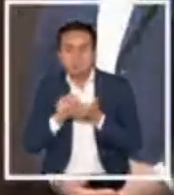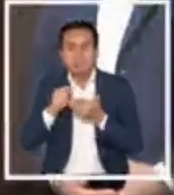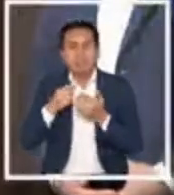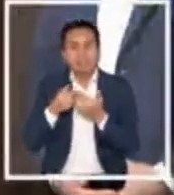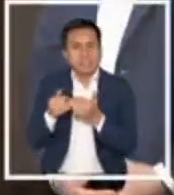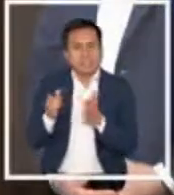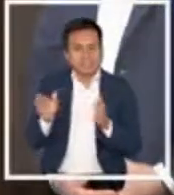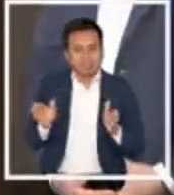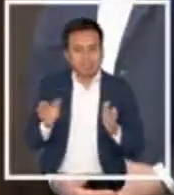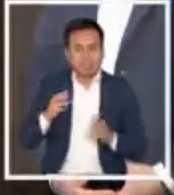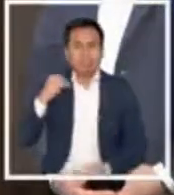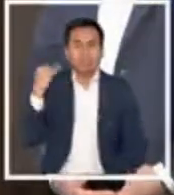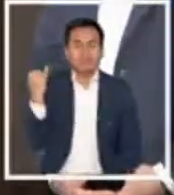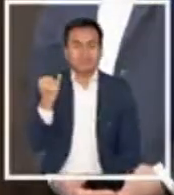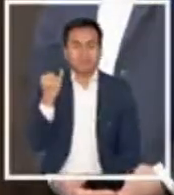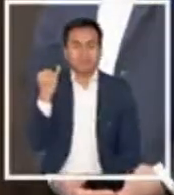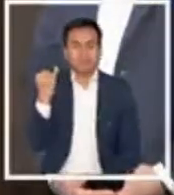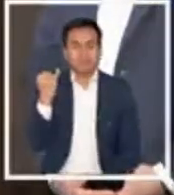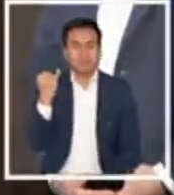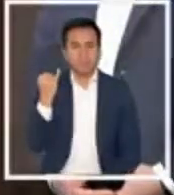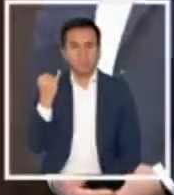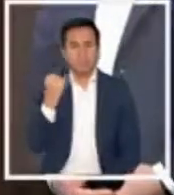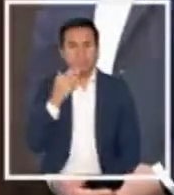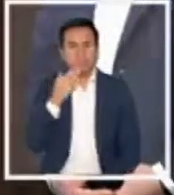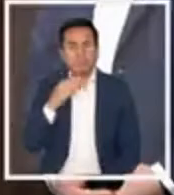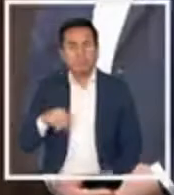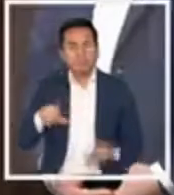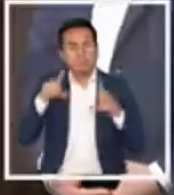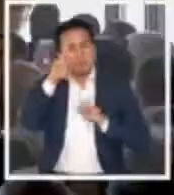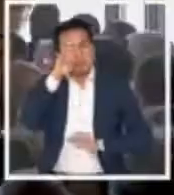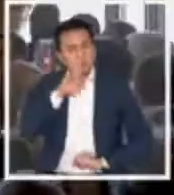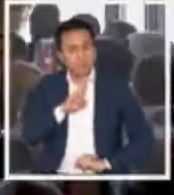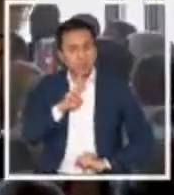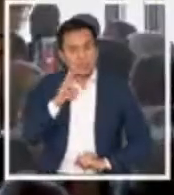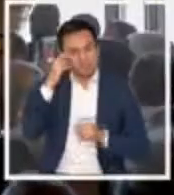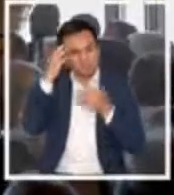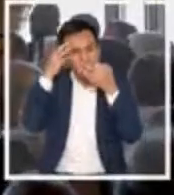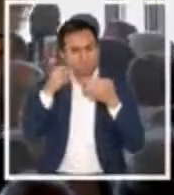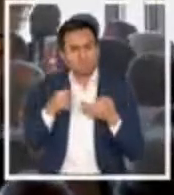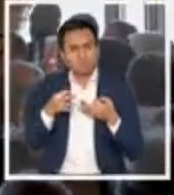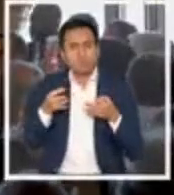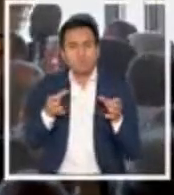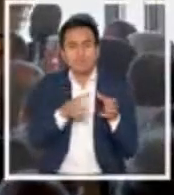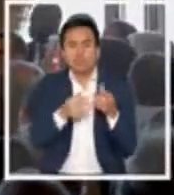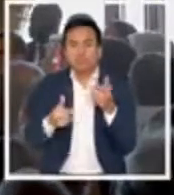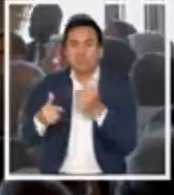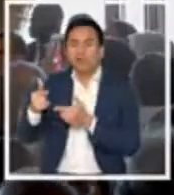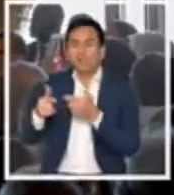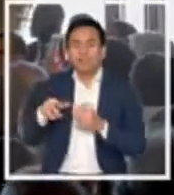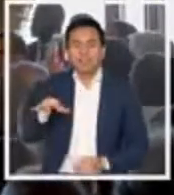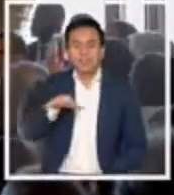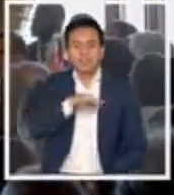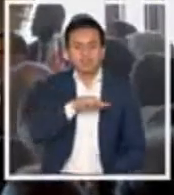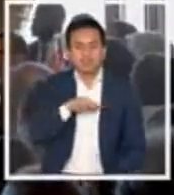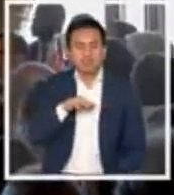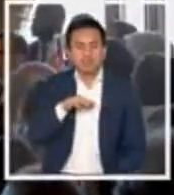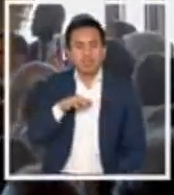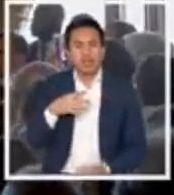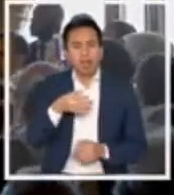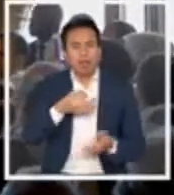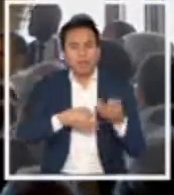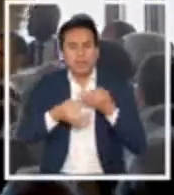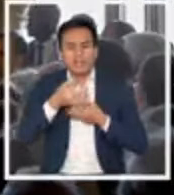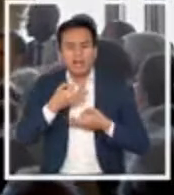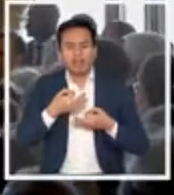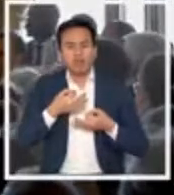libre, independiente, y el papel también decisivo de los partidos políticos, lo hemos comentado